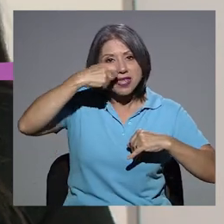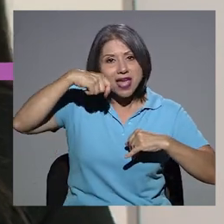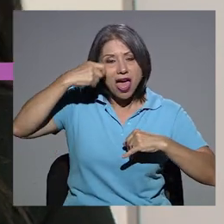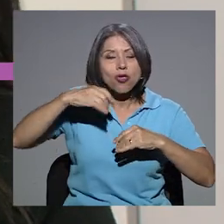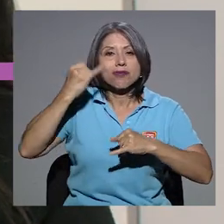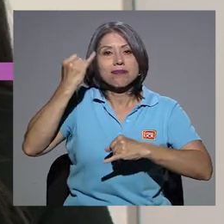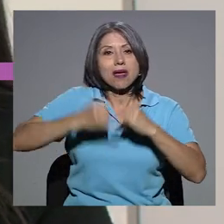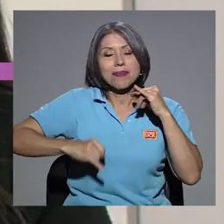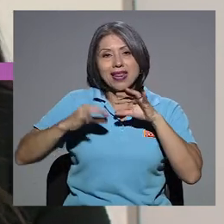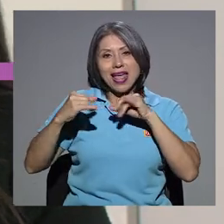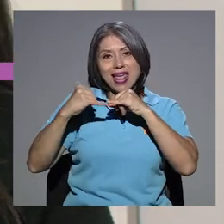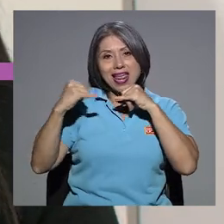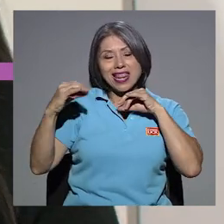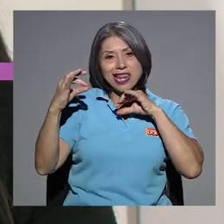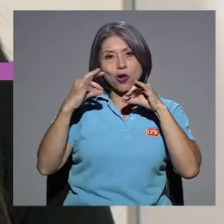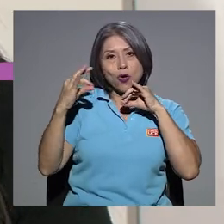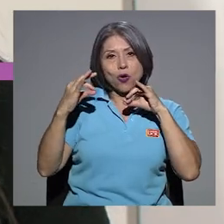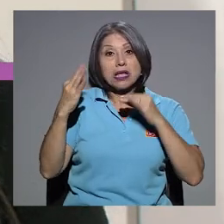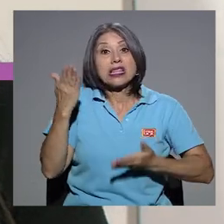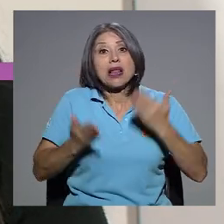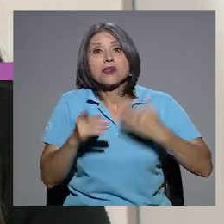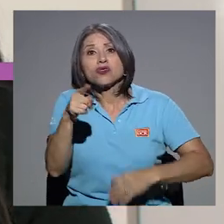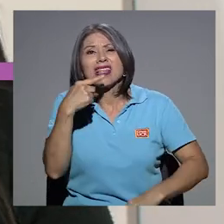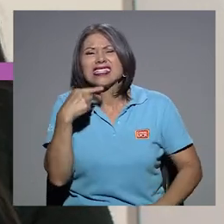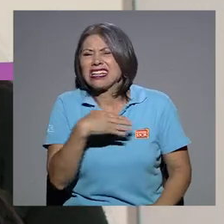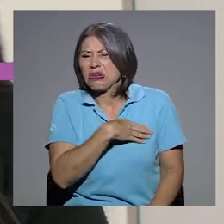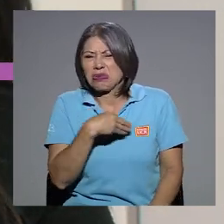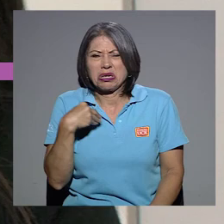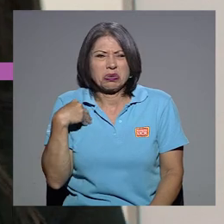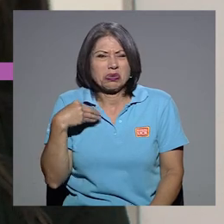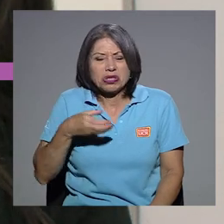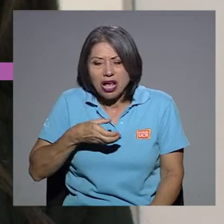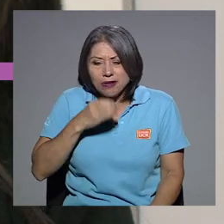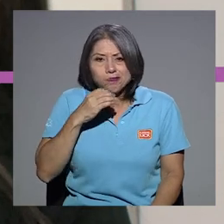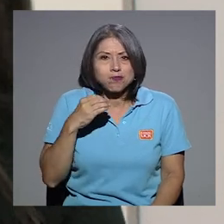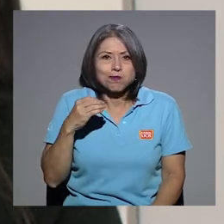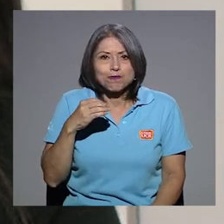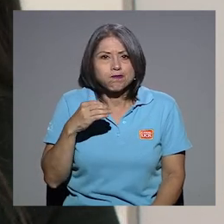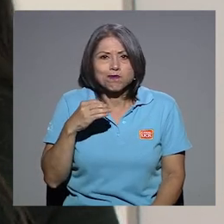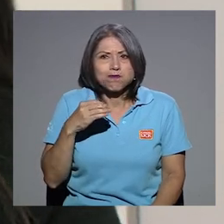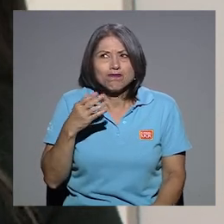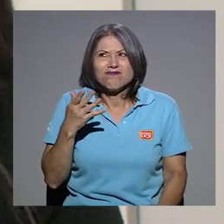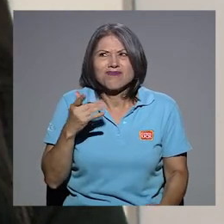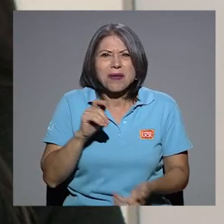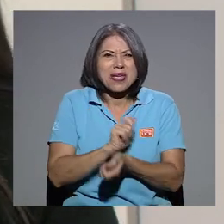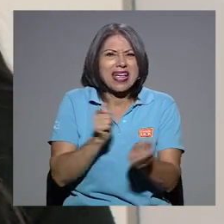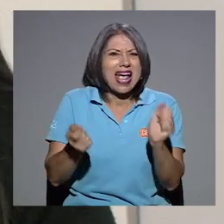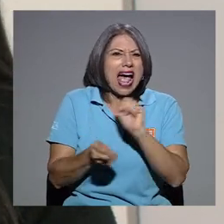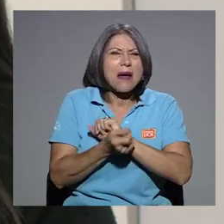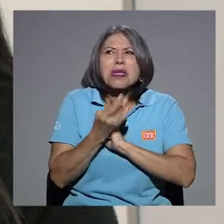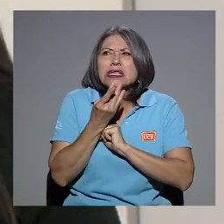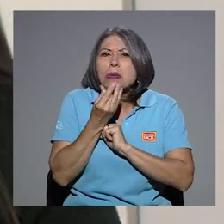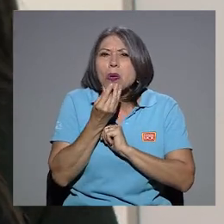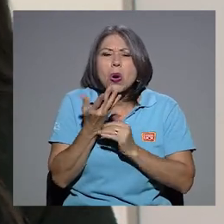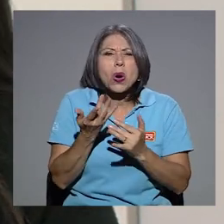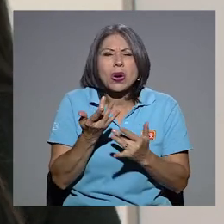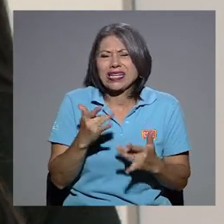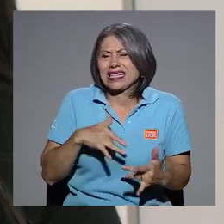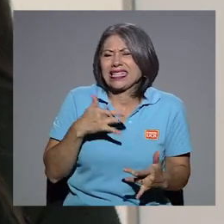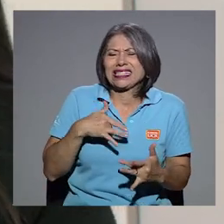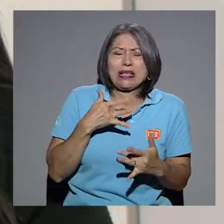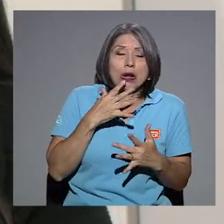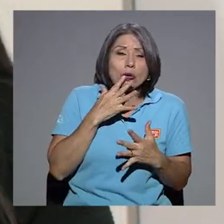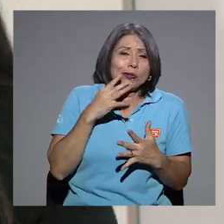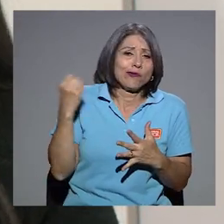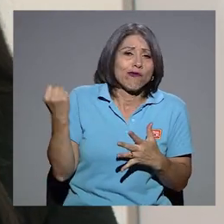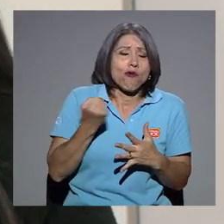Ahora, si alguien me dice, a mí no me gusta usar enjuague porque me cambia el sabor de los alimentos o soy muy sensible y siento